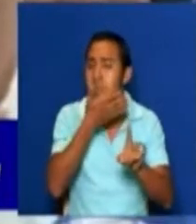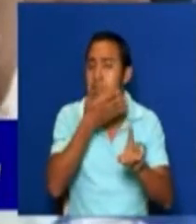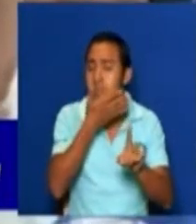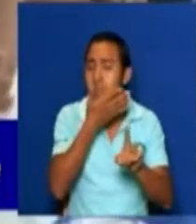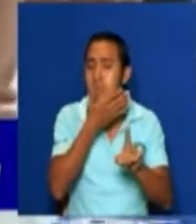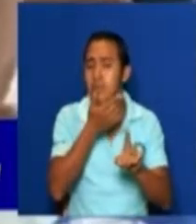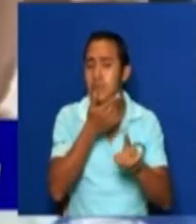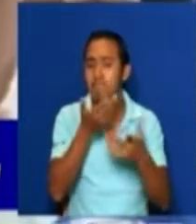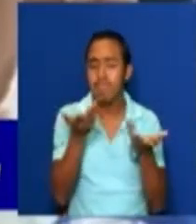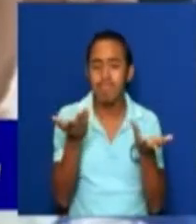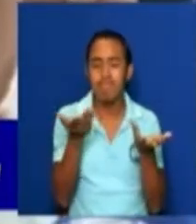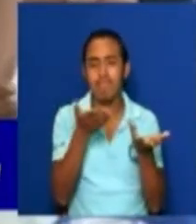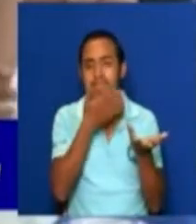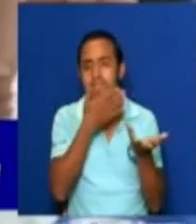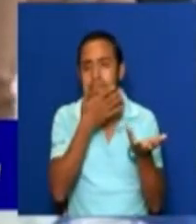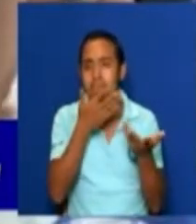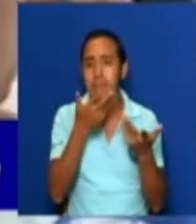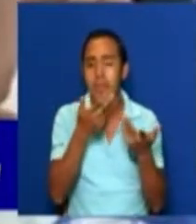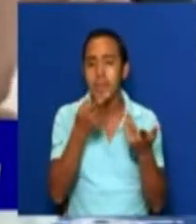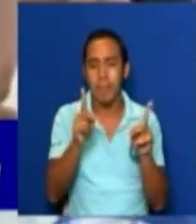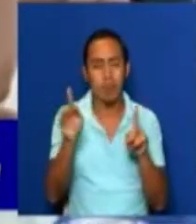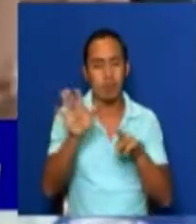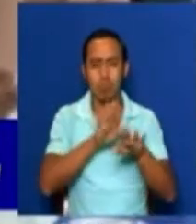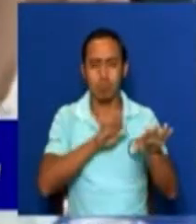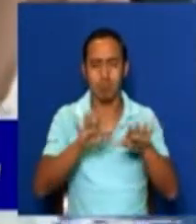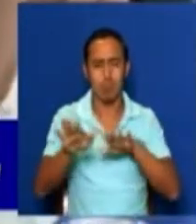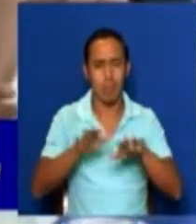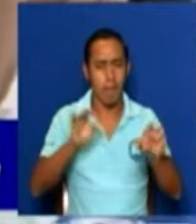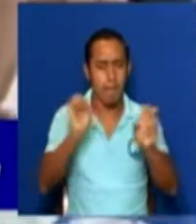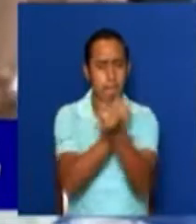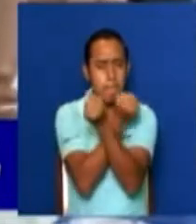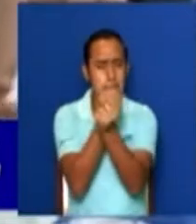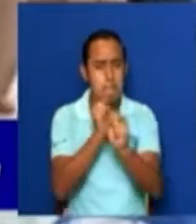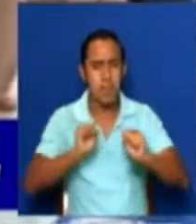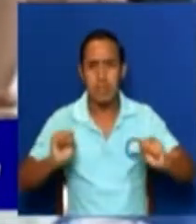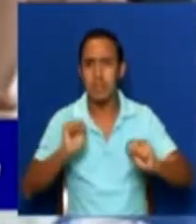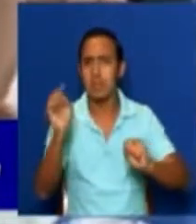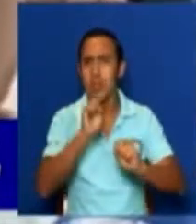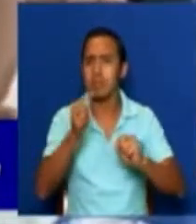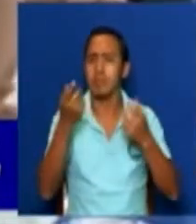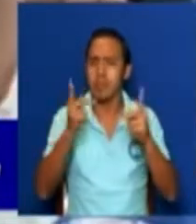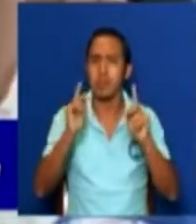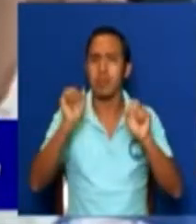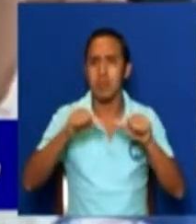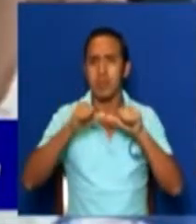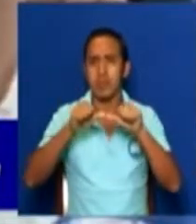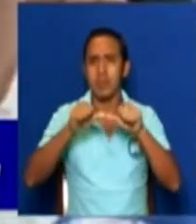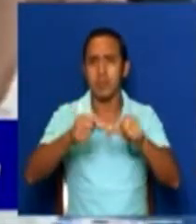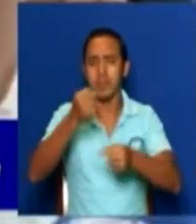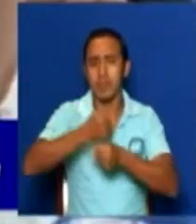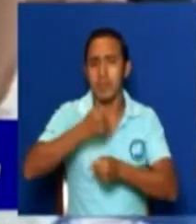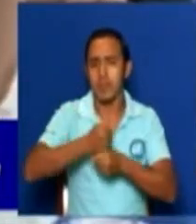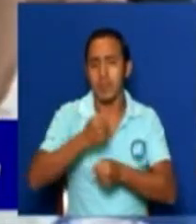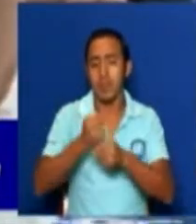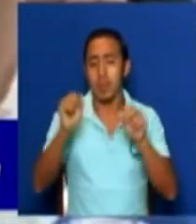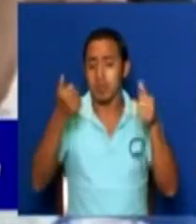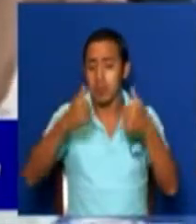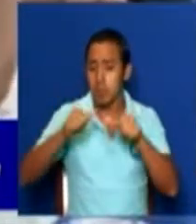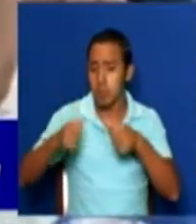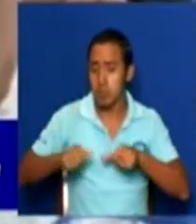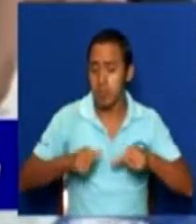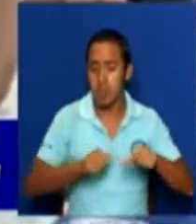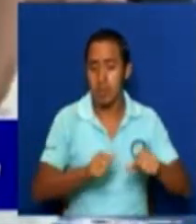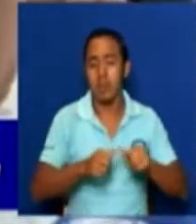es difícil, pero no imposible, y lo vamos a continuar construyendo. Entonces continuamos trabajando el consenso,